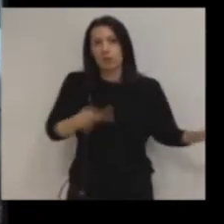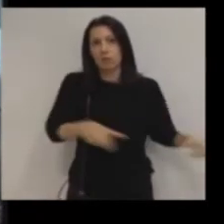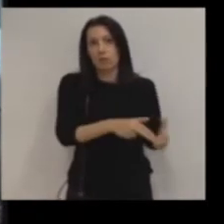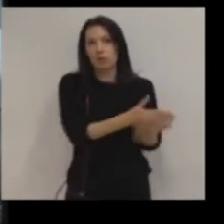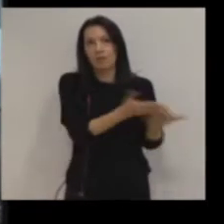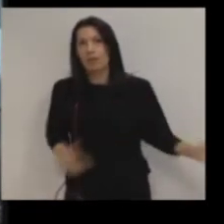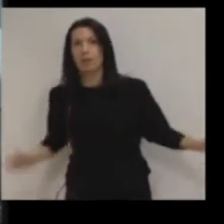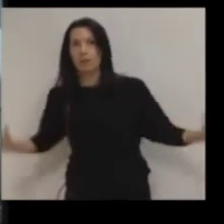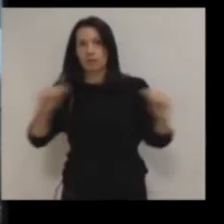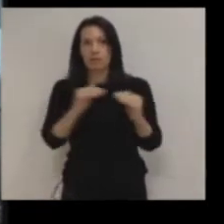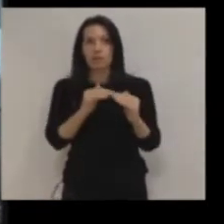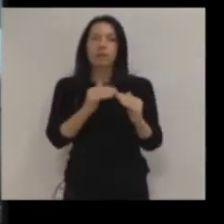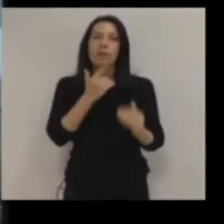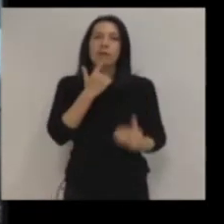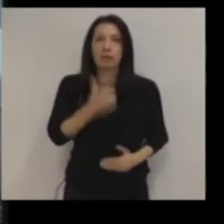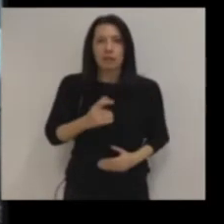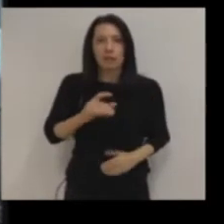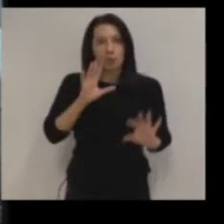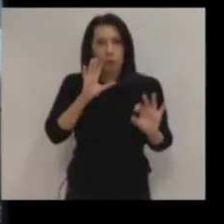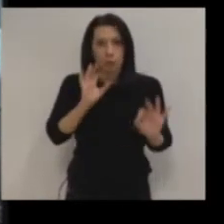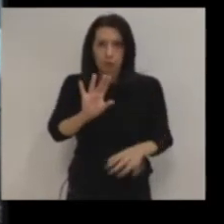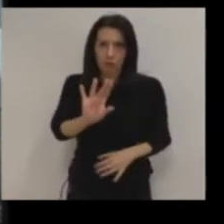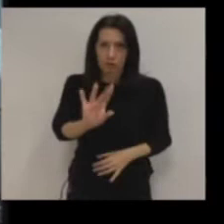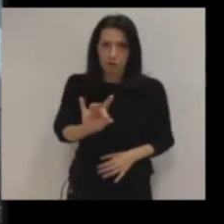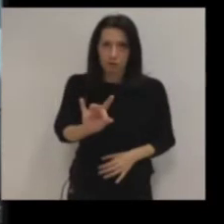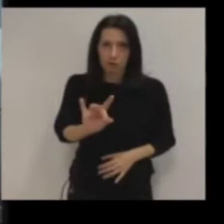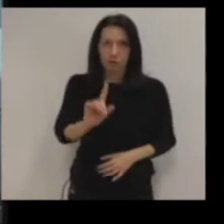Que es difícil, evidentemente sí, y solamente lo podemos transmitir